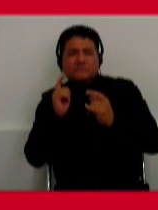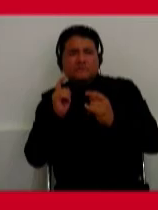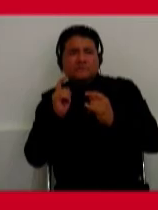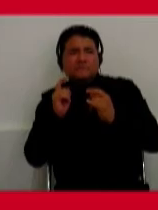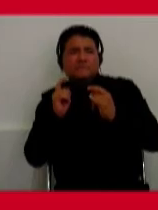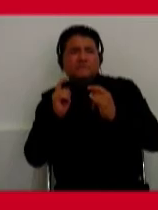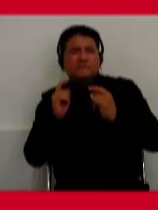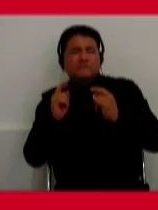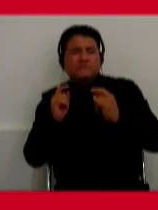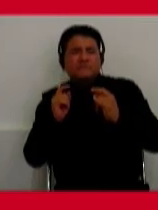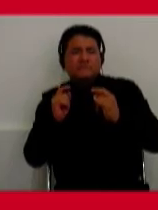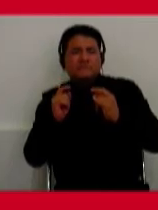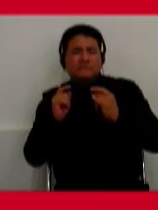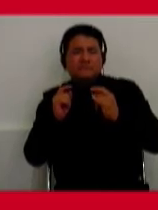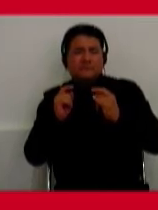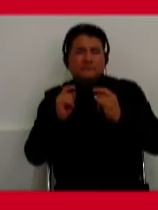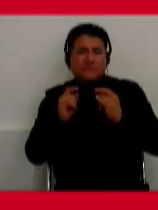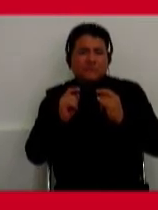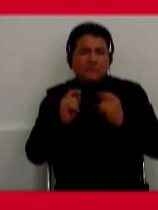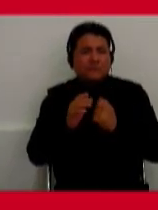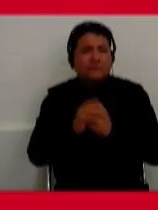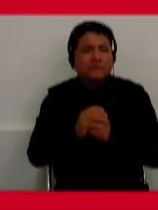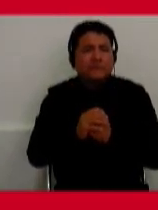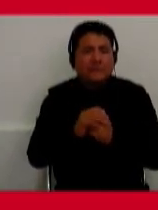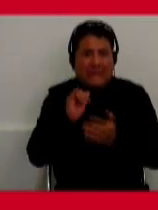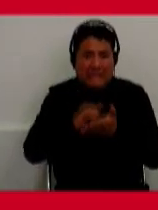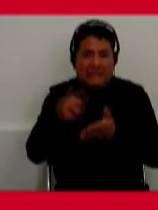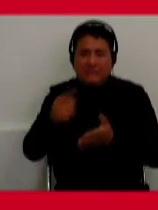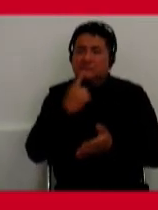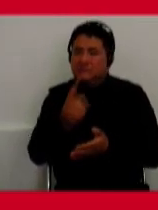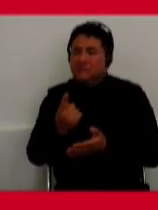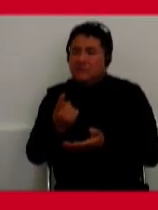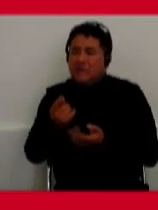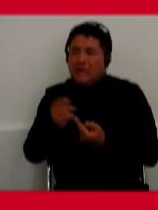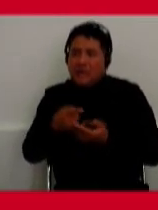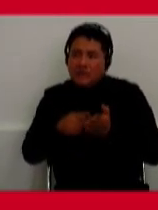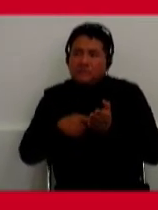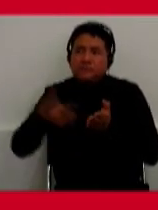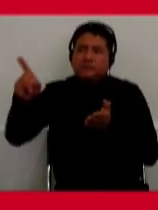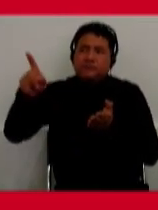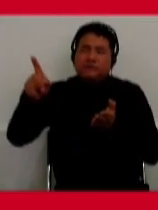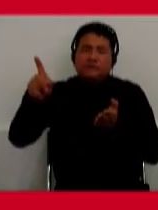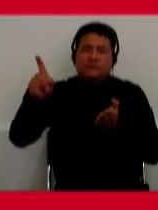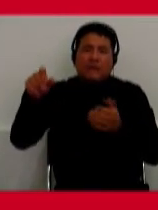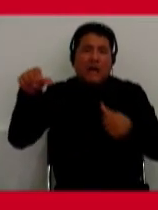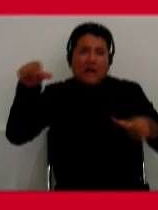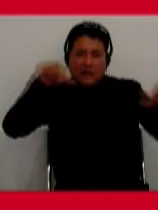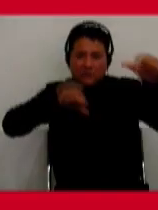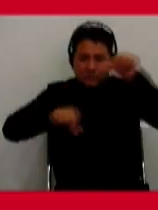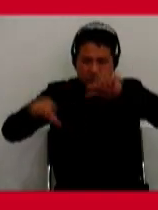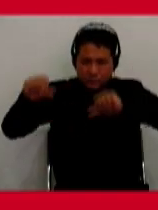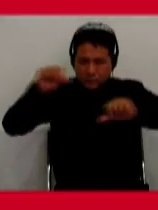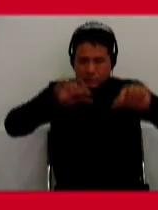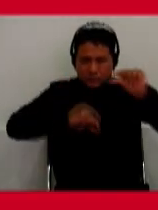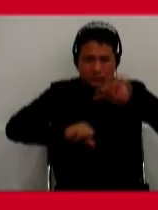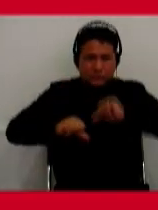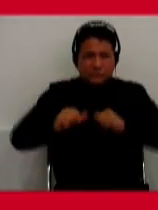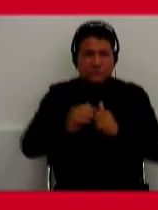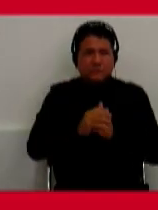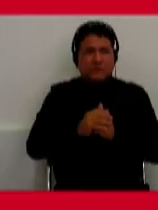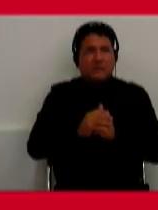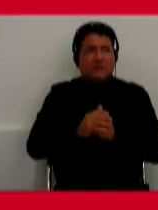información estructural de los cores orientados y estos enviados al laboratorio. Ensayos de propiedades físico-mecánicas